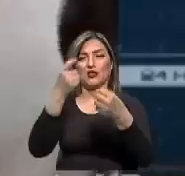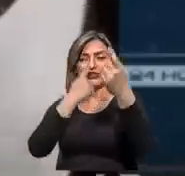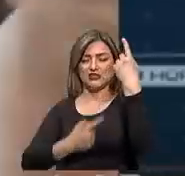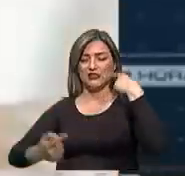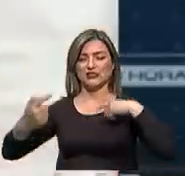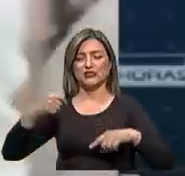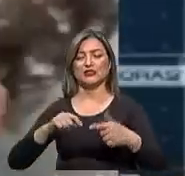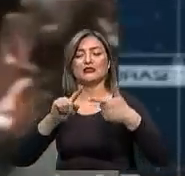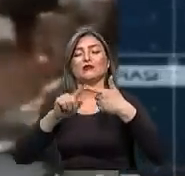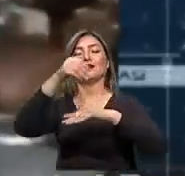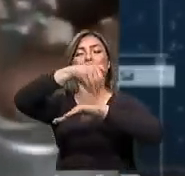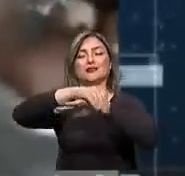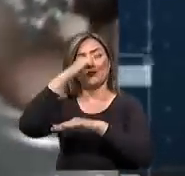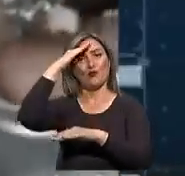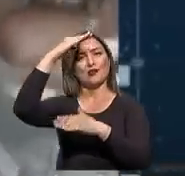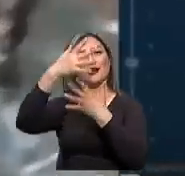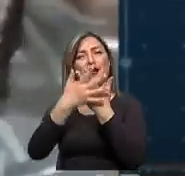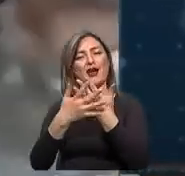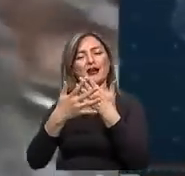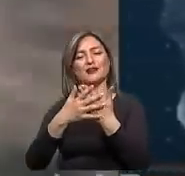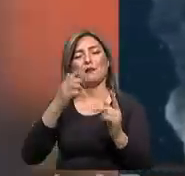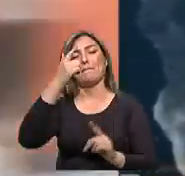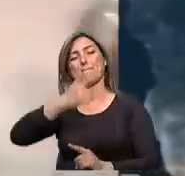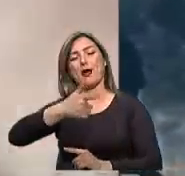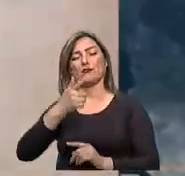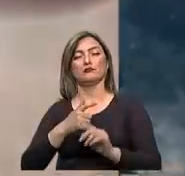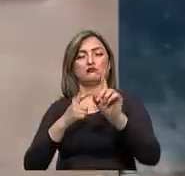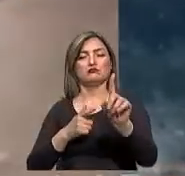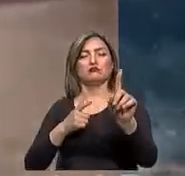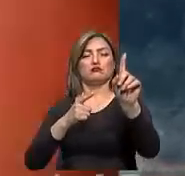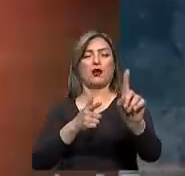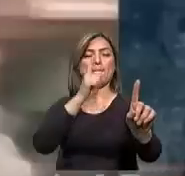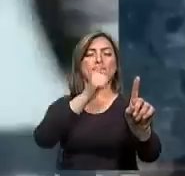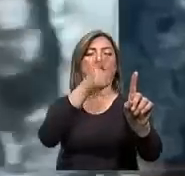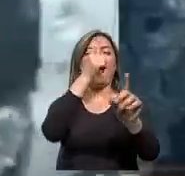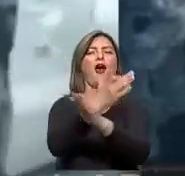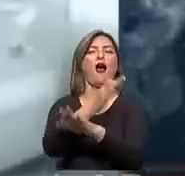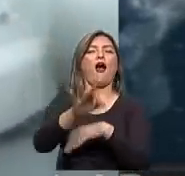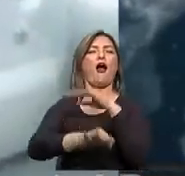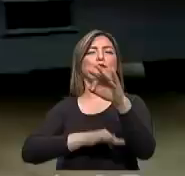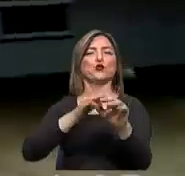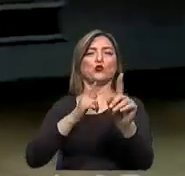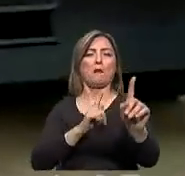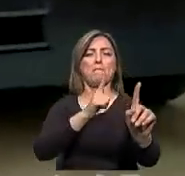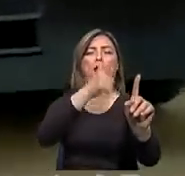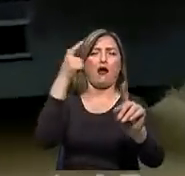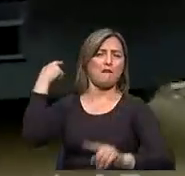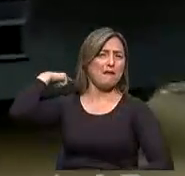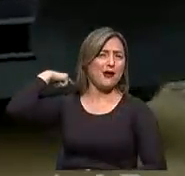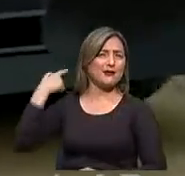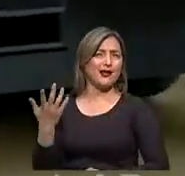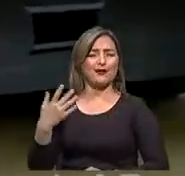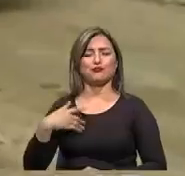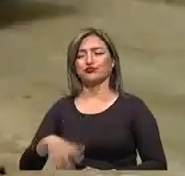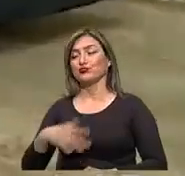herido. Por la tarde, un guía penitenciario recibió un tiro por la espalda cuando cambiaba de turno con uno de sus compañeros. Nuevamente,